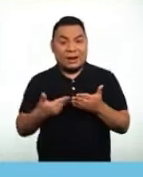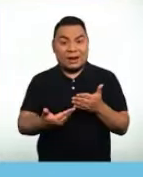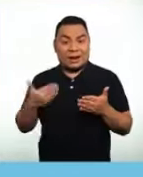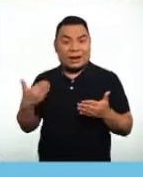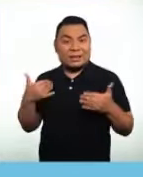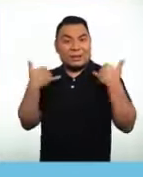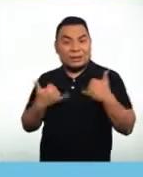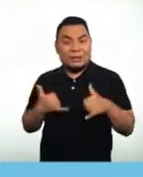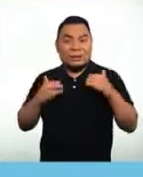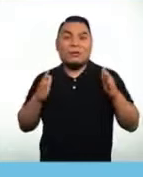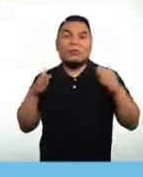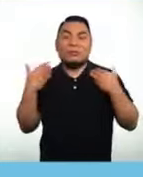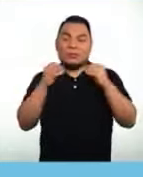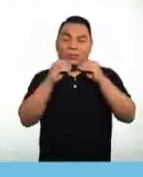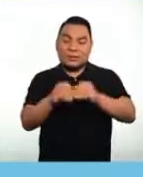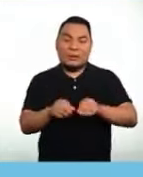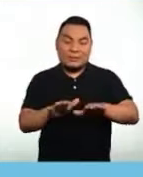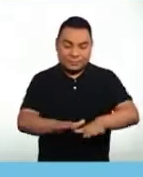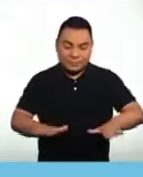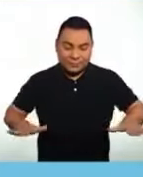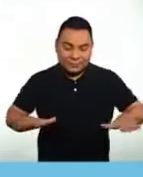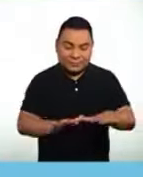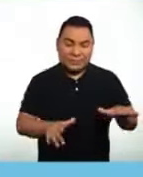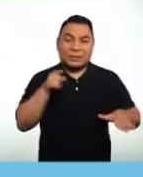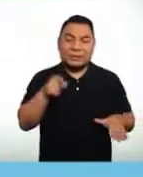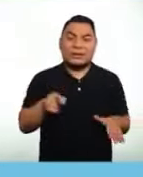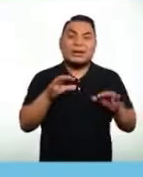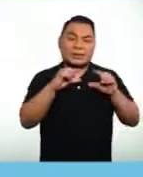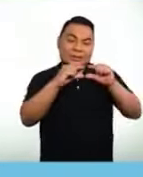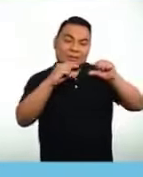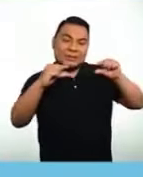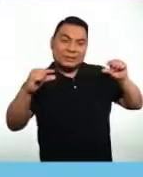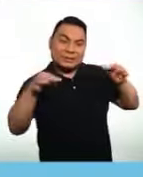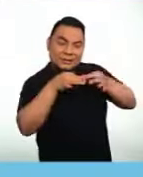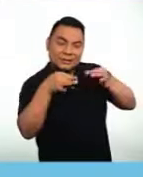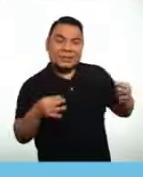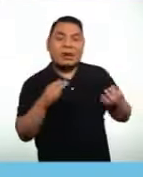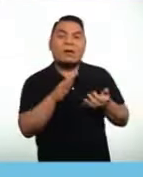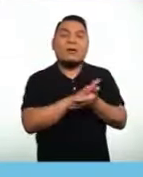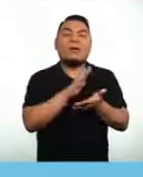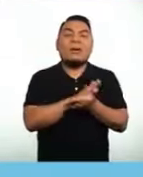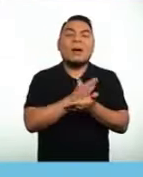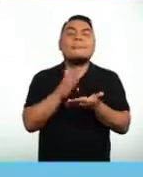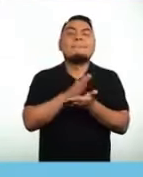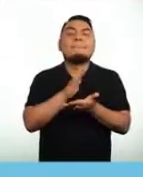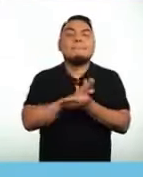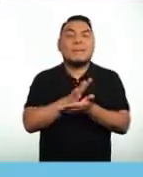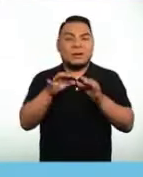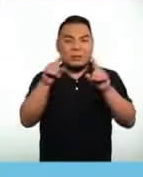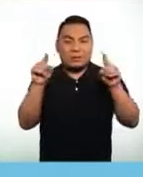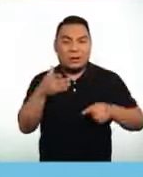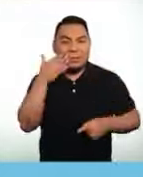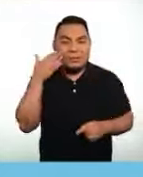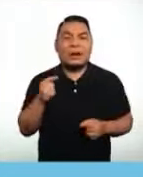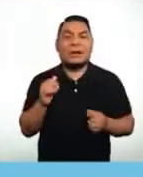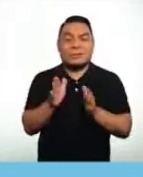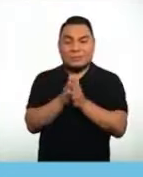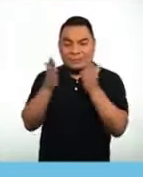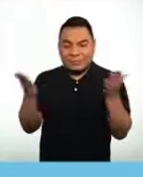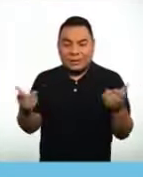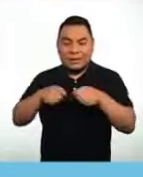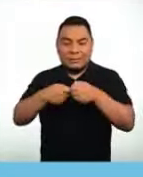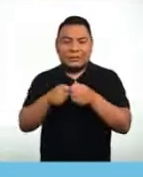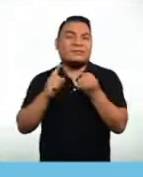desean antes de jugar, pueden pegar en el piso una cinta hojas de papel bond,